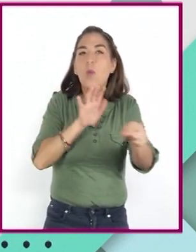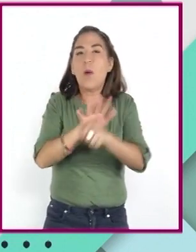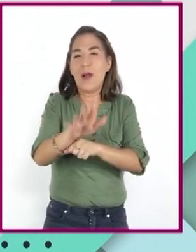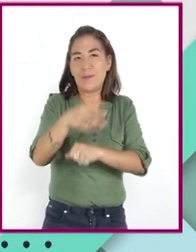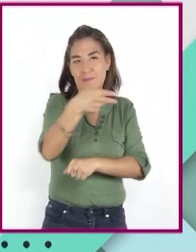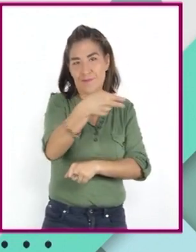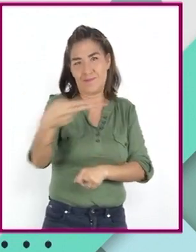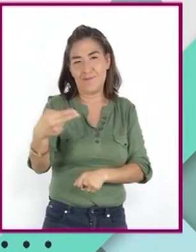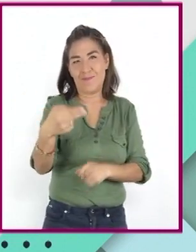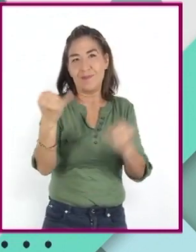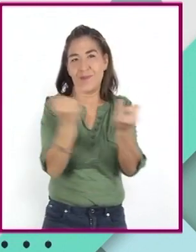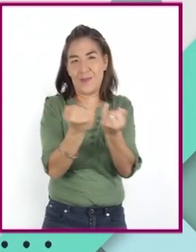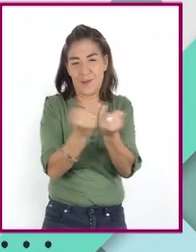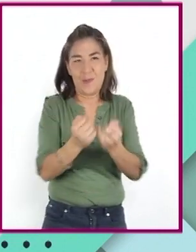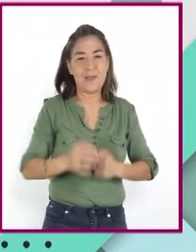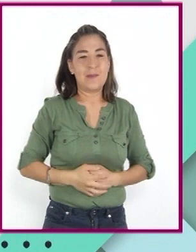igual.